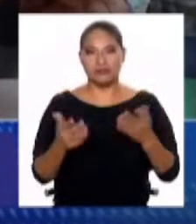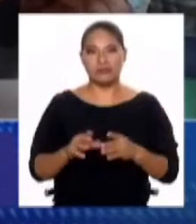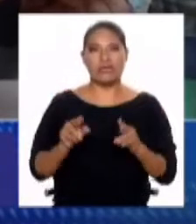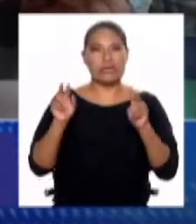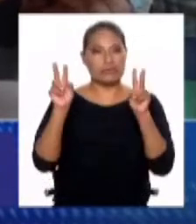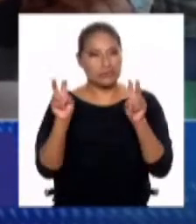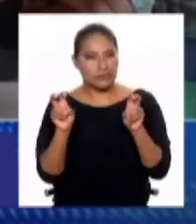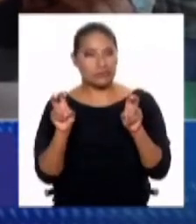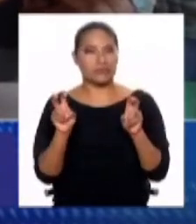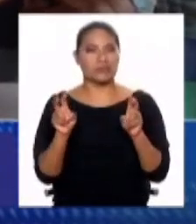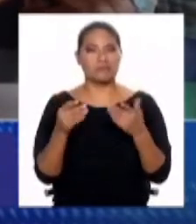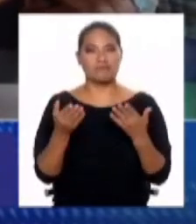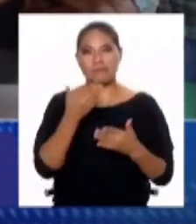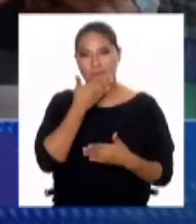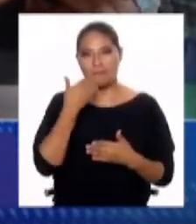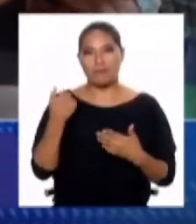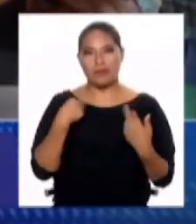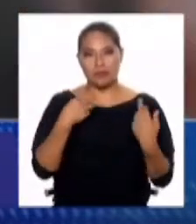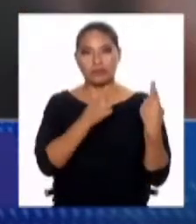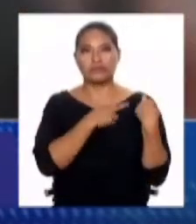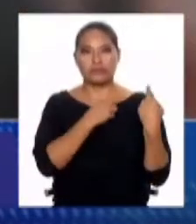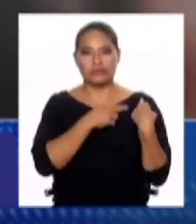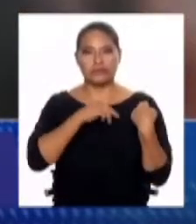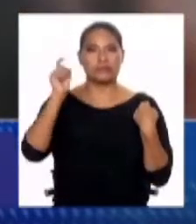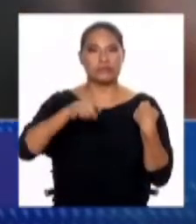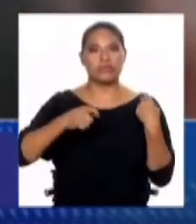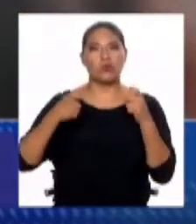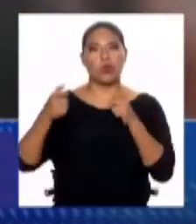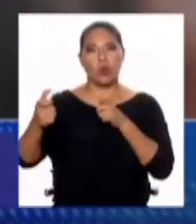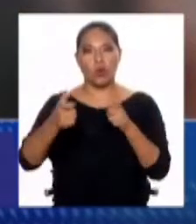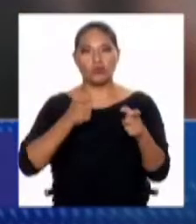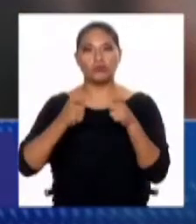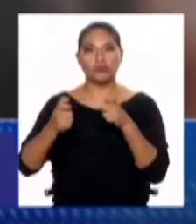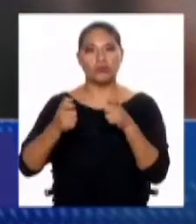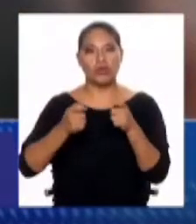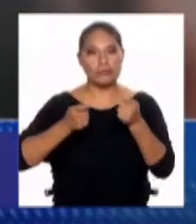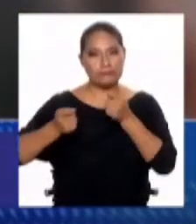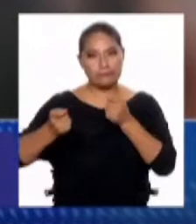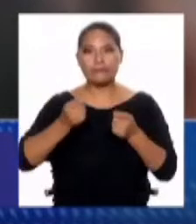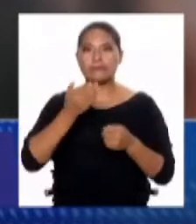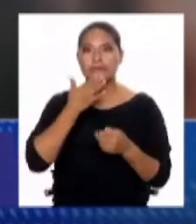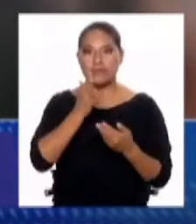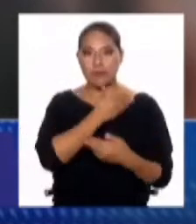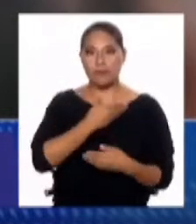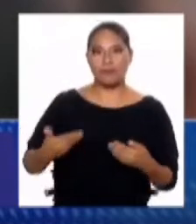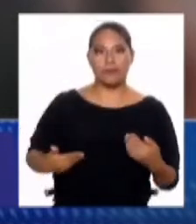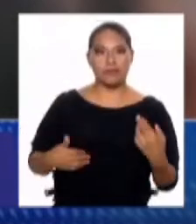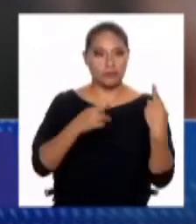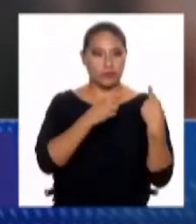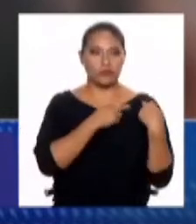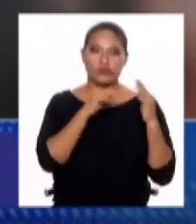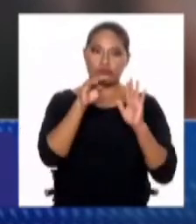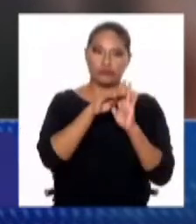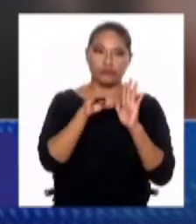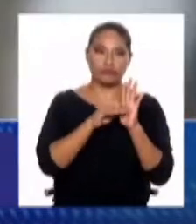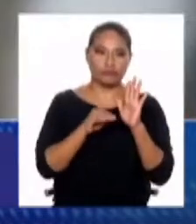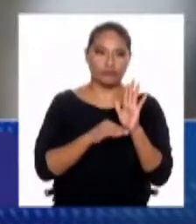debe haber un poco más de control sobre la labor que desarrolla un presidente.